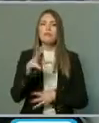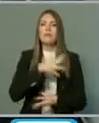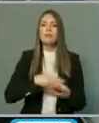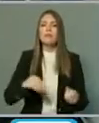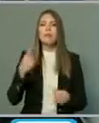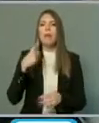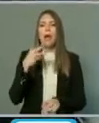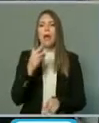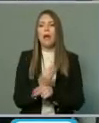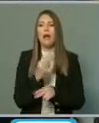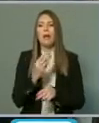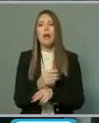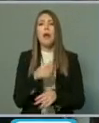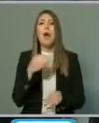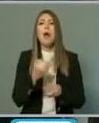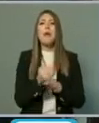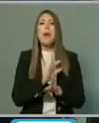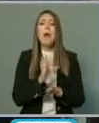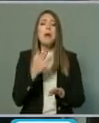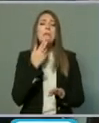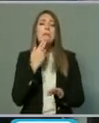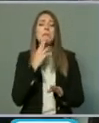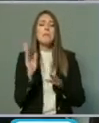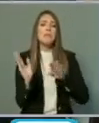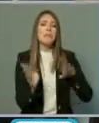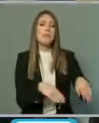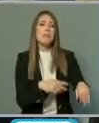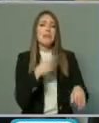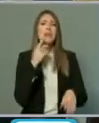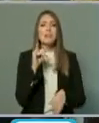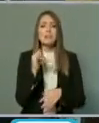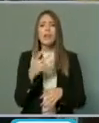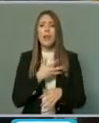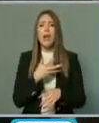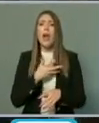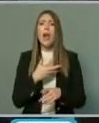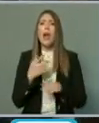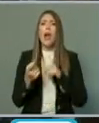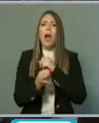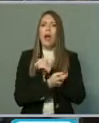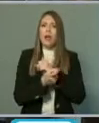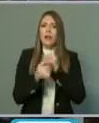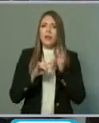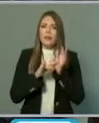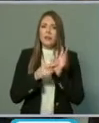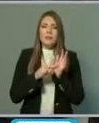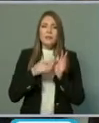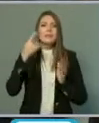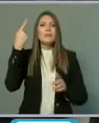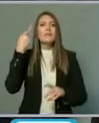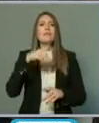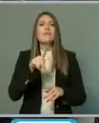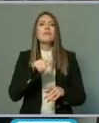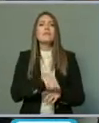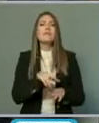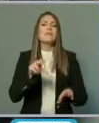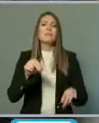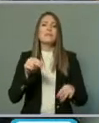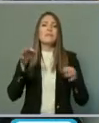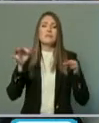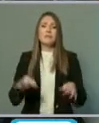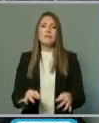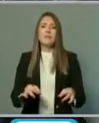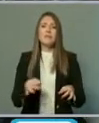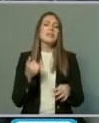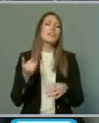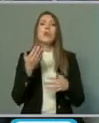y tírese. Y desechables totalmente. Hay automáticos, pero desgraciadamente son chinos y no